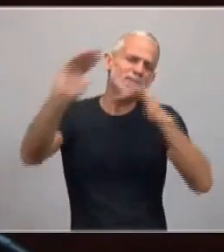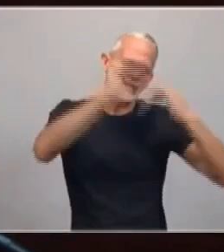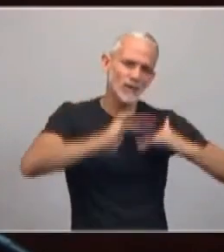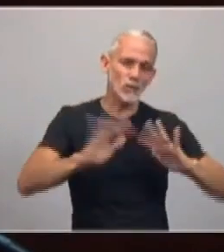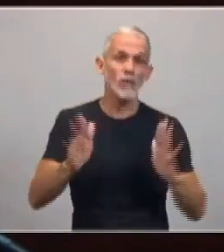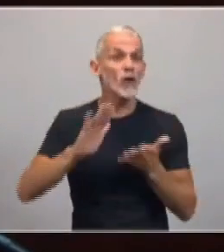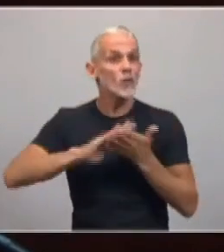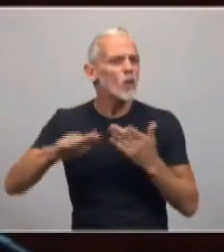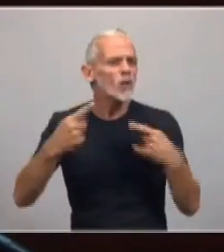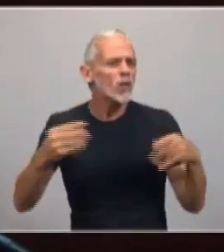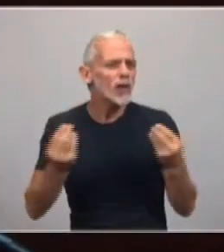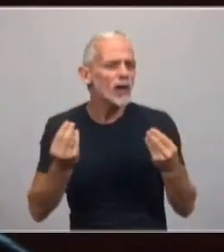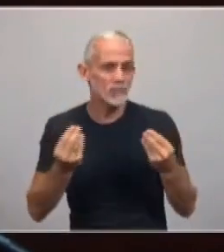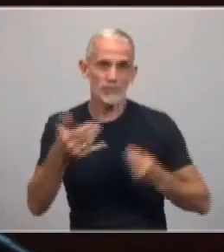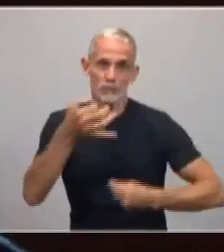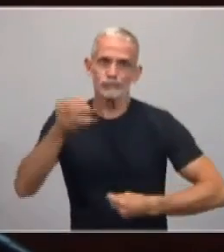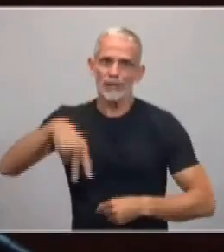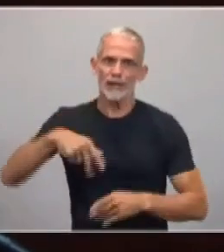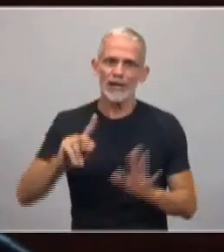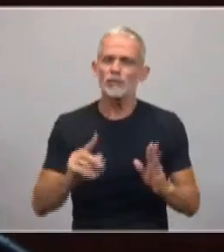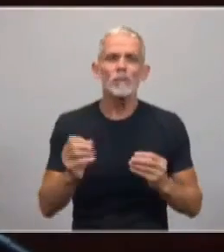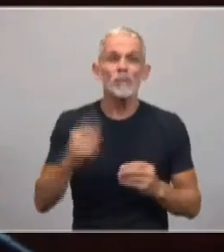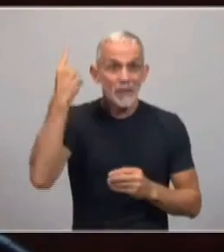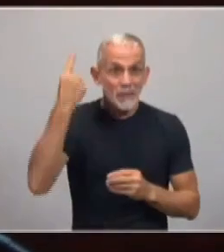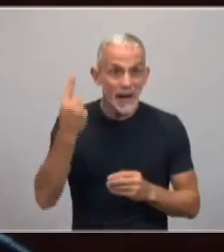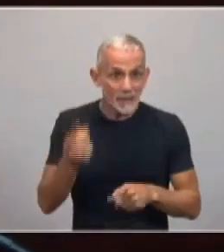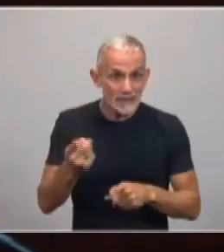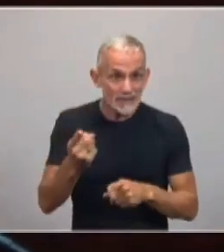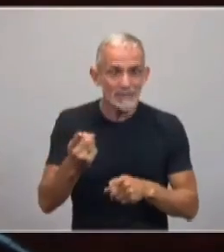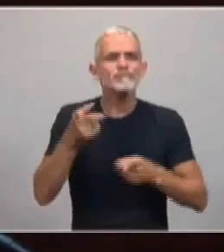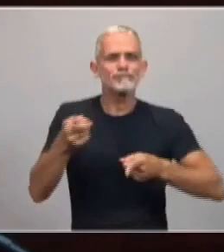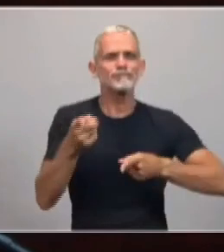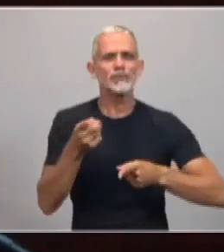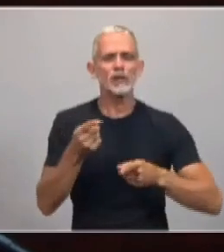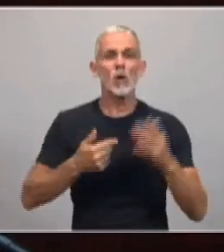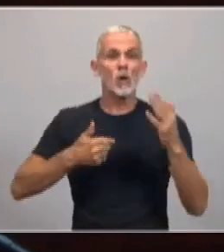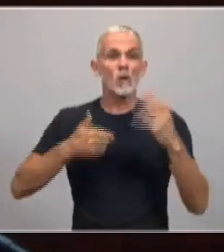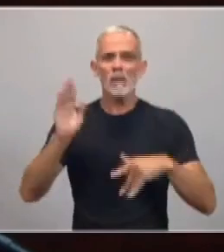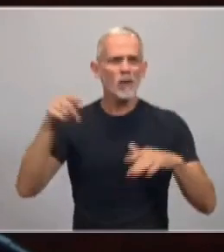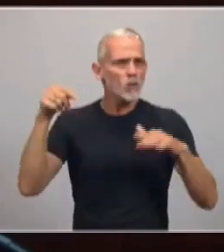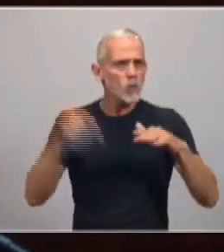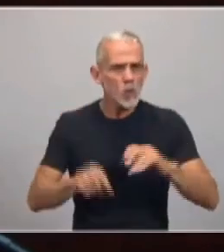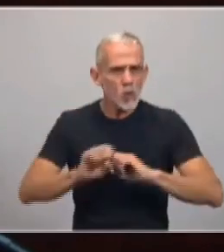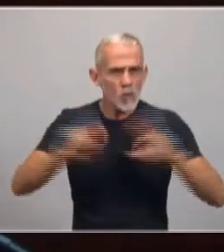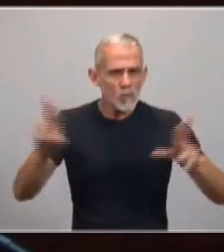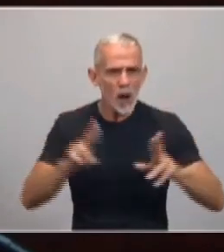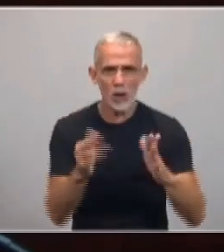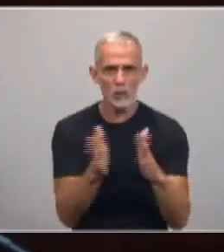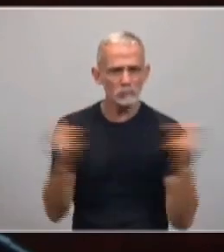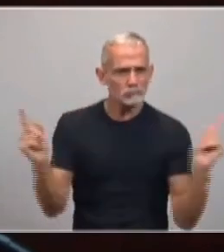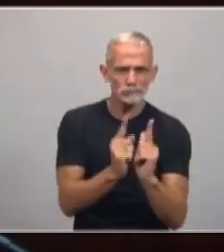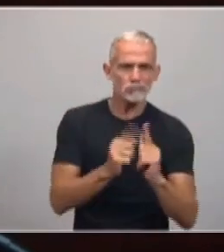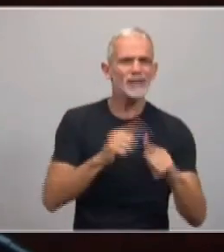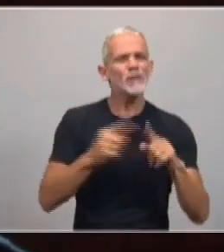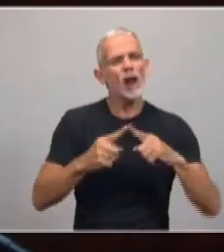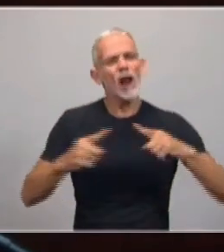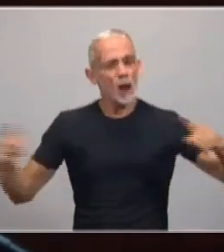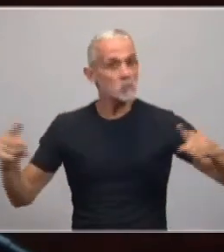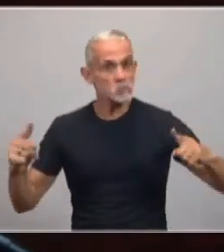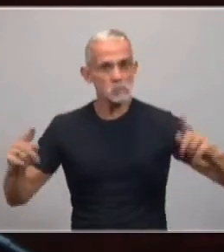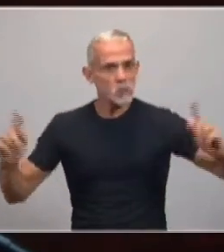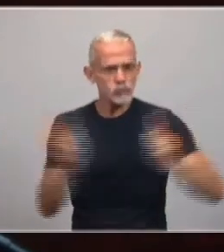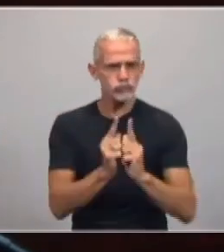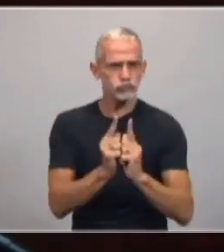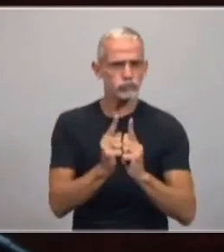La novedad, es cierto, es que por primera vez se hizo con mayor profundidad y velocidad, pero sin